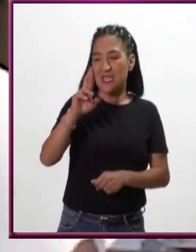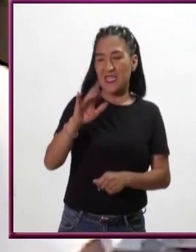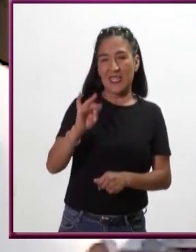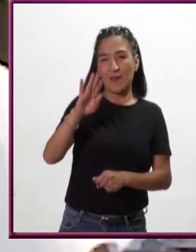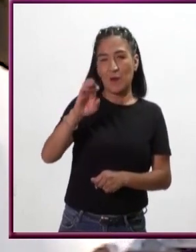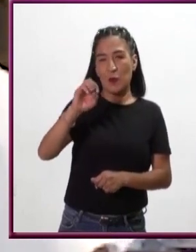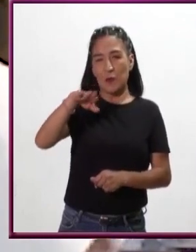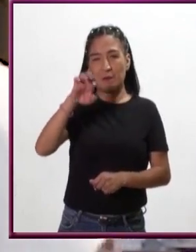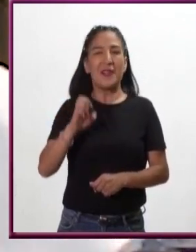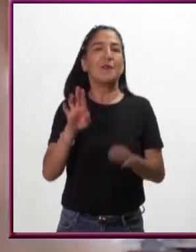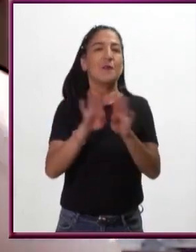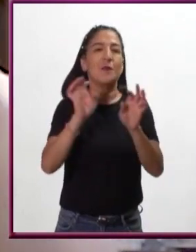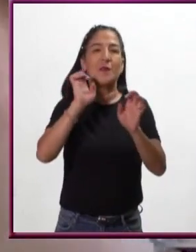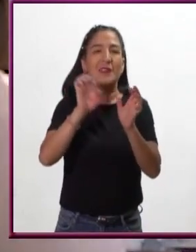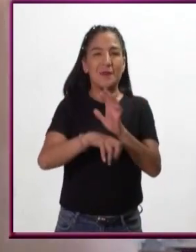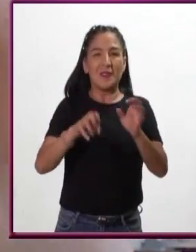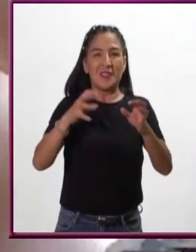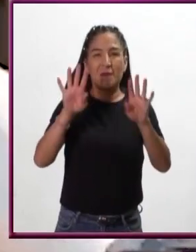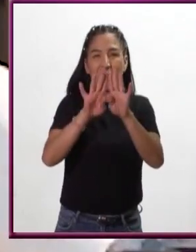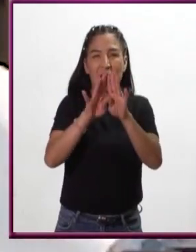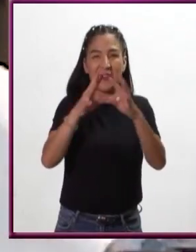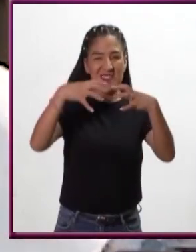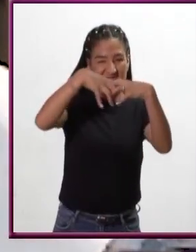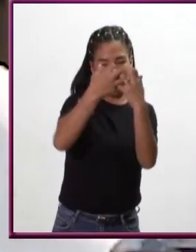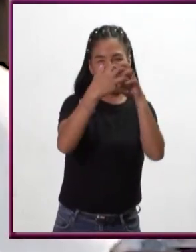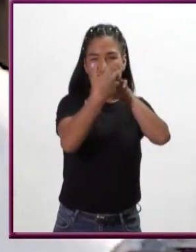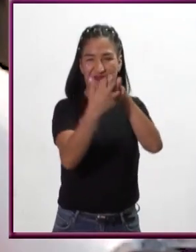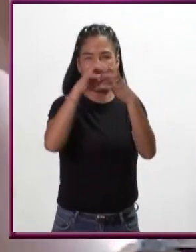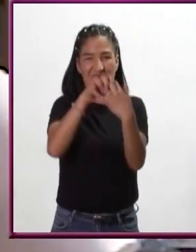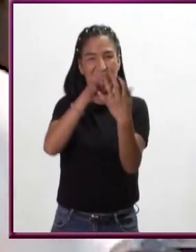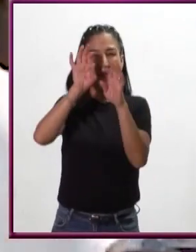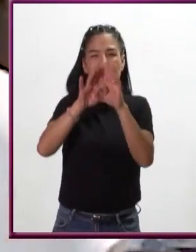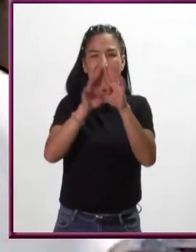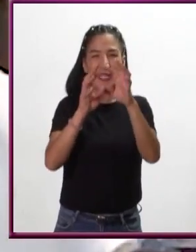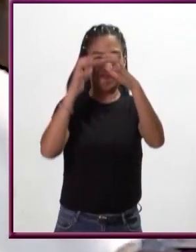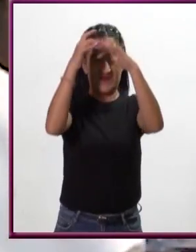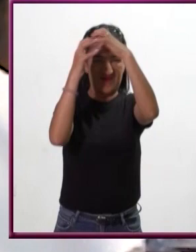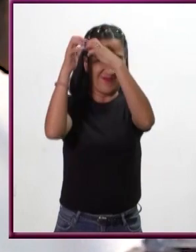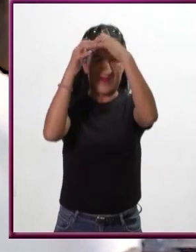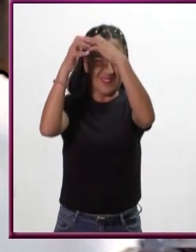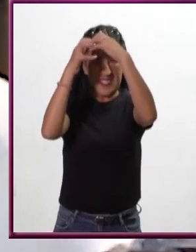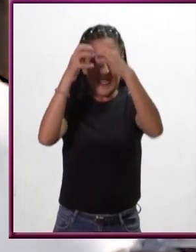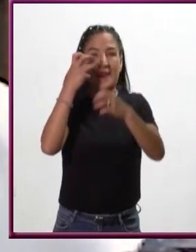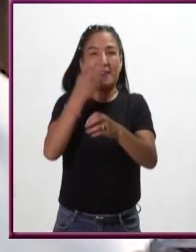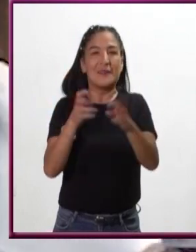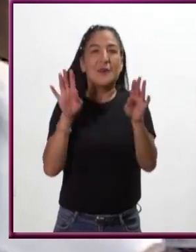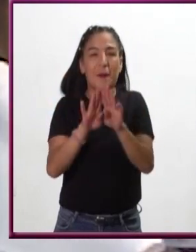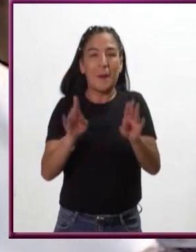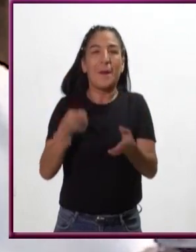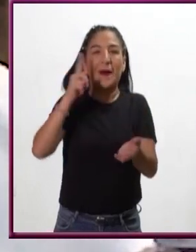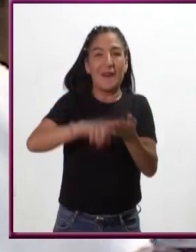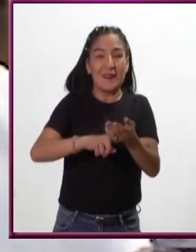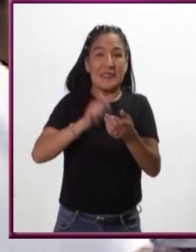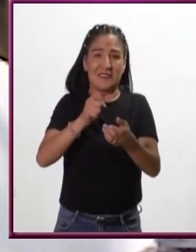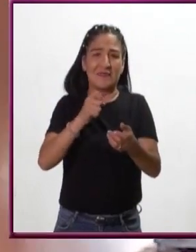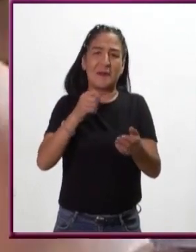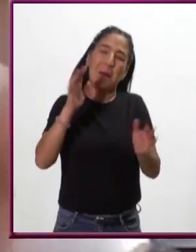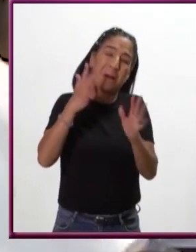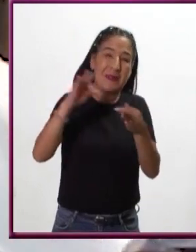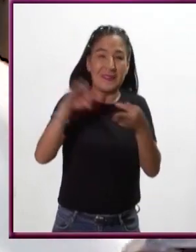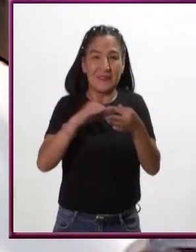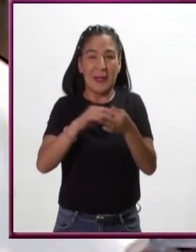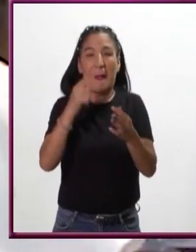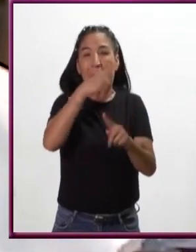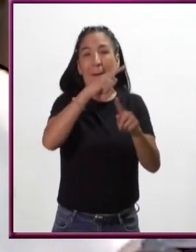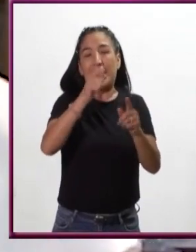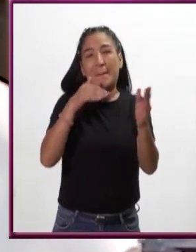que es una estructura que es como una maraña. Es una estructura llena de conexiones sinápticas. Hay cerca de 500,000